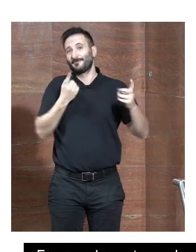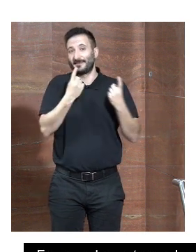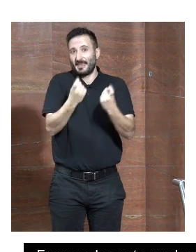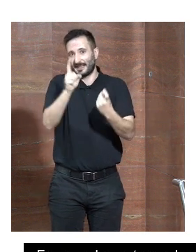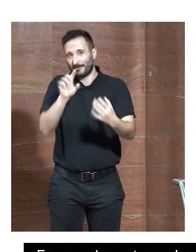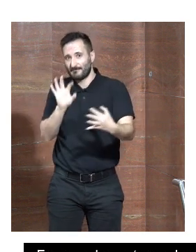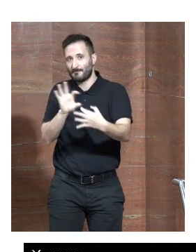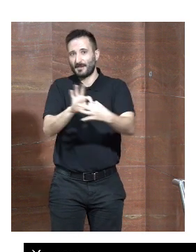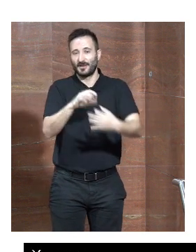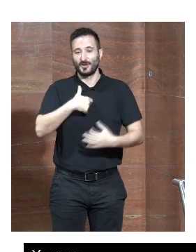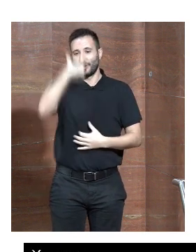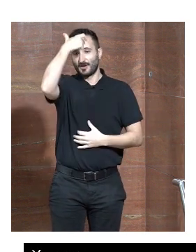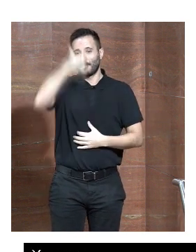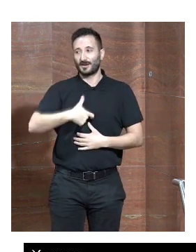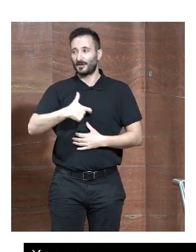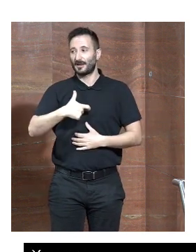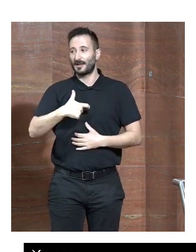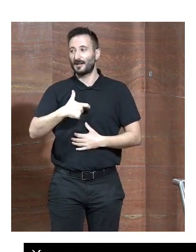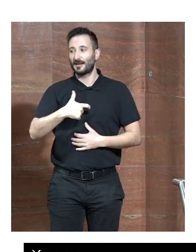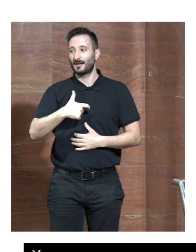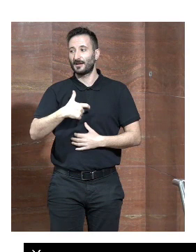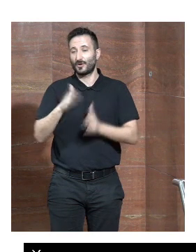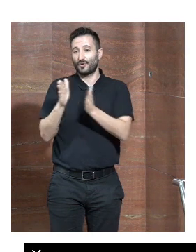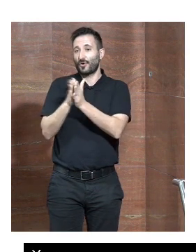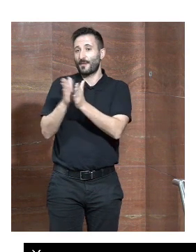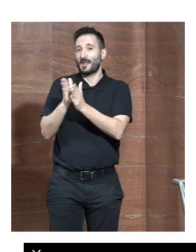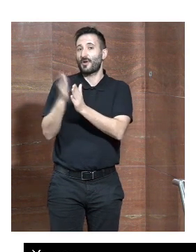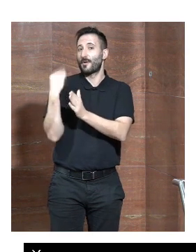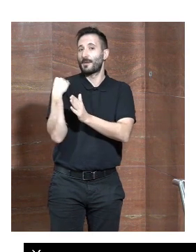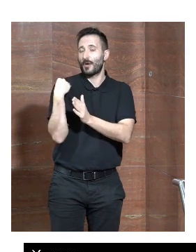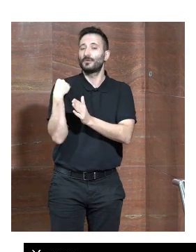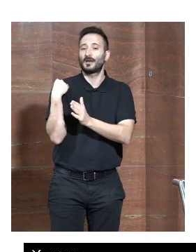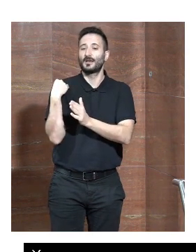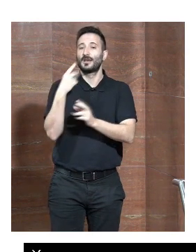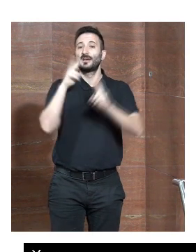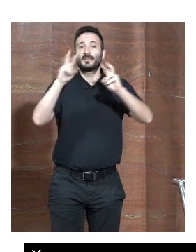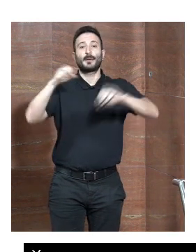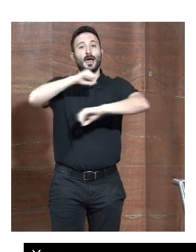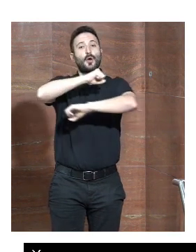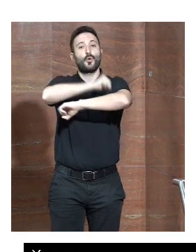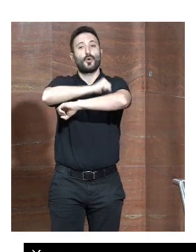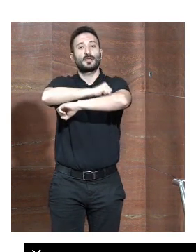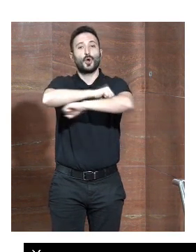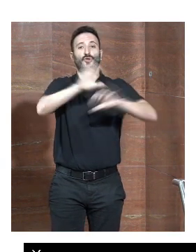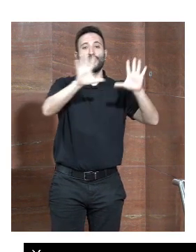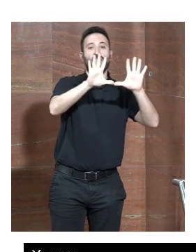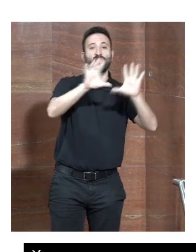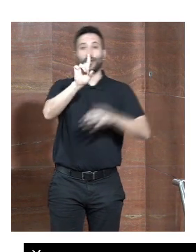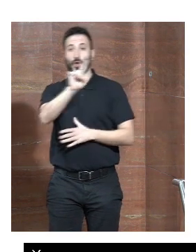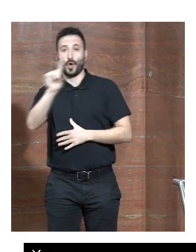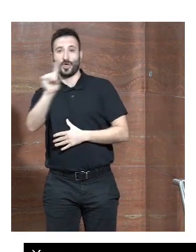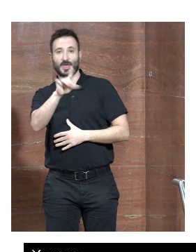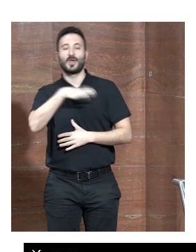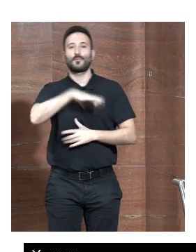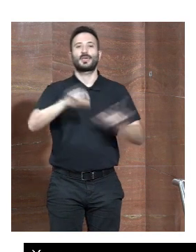necesidades, soy Jonathan Chacón y le comento al compañero que ha preguntado que en Windows 10 y 11 puede configurar